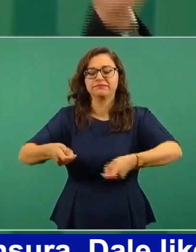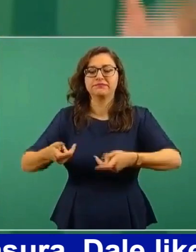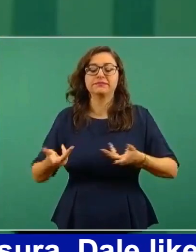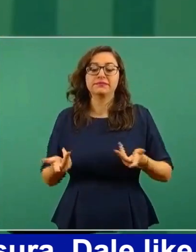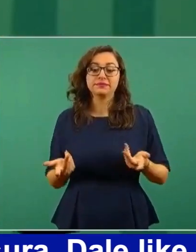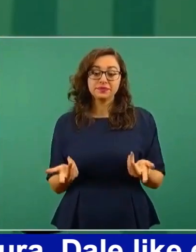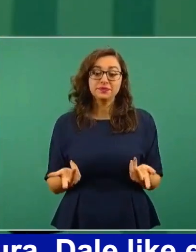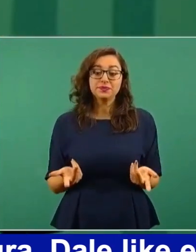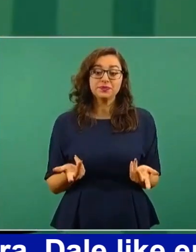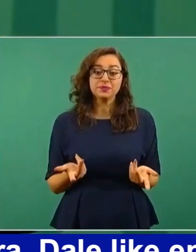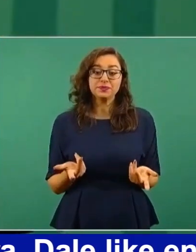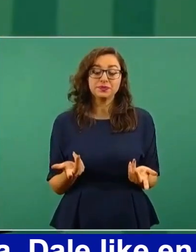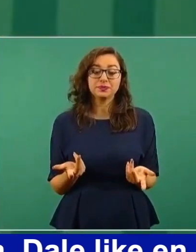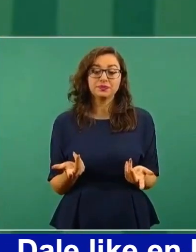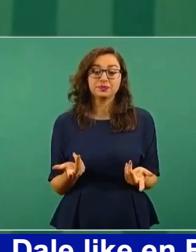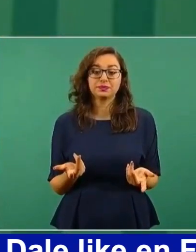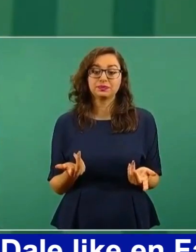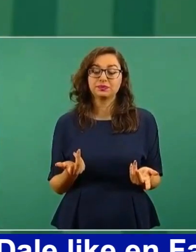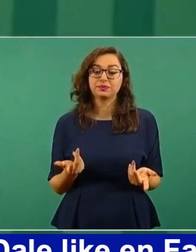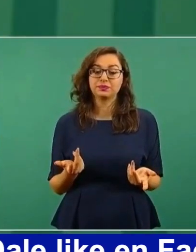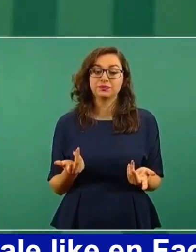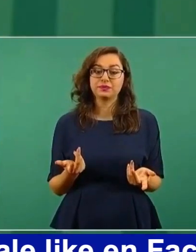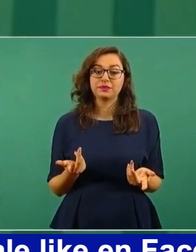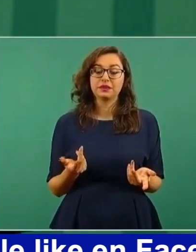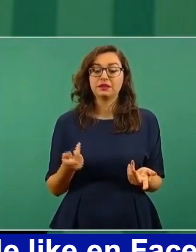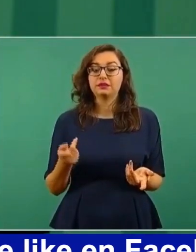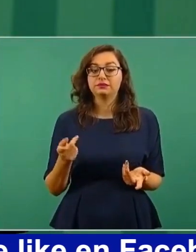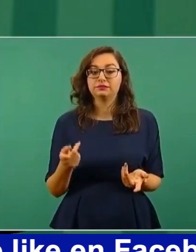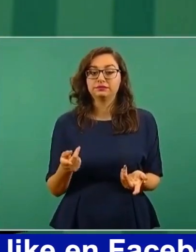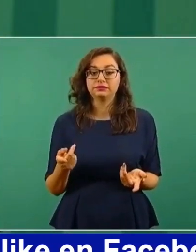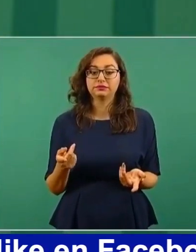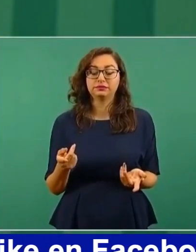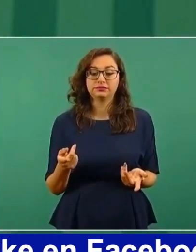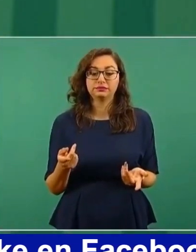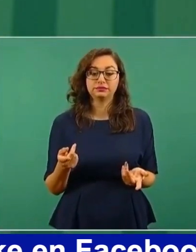Al que no le dieron Banamex,